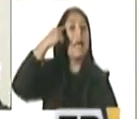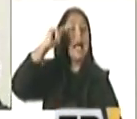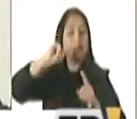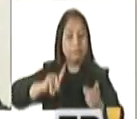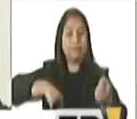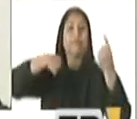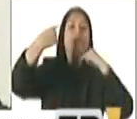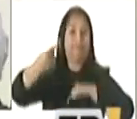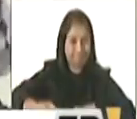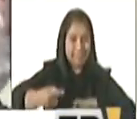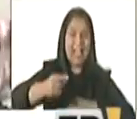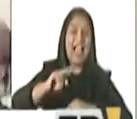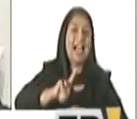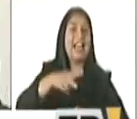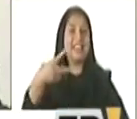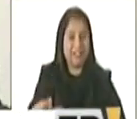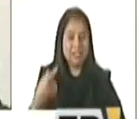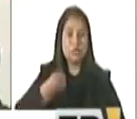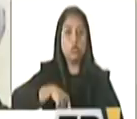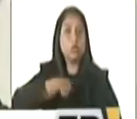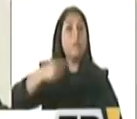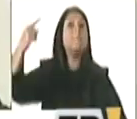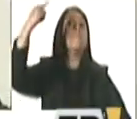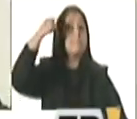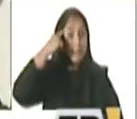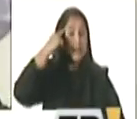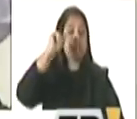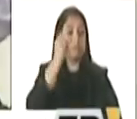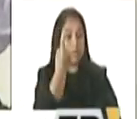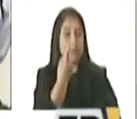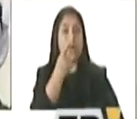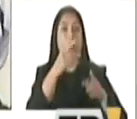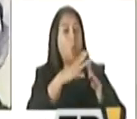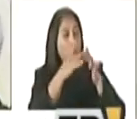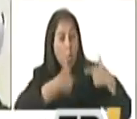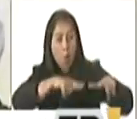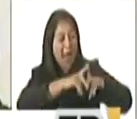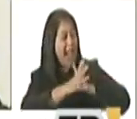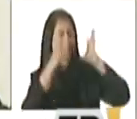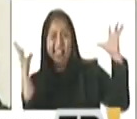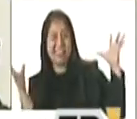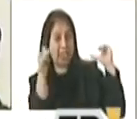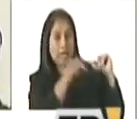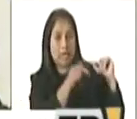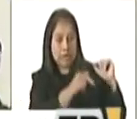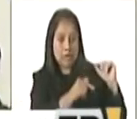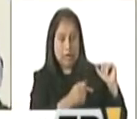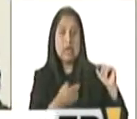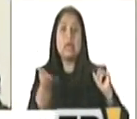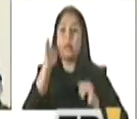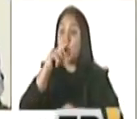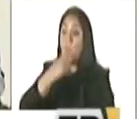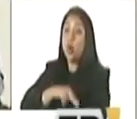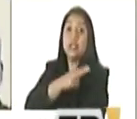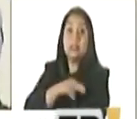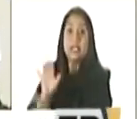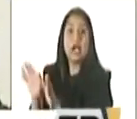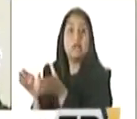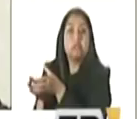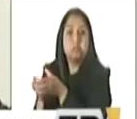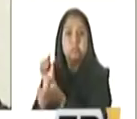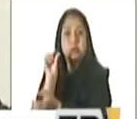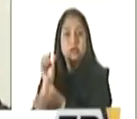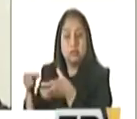primero para tener capacidad para trasladar ahí a las personas infectadas de coronavirus